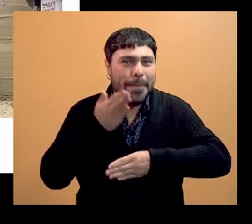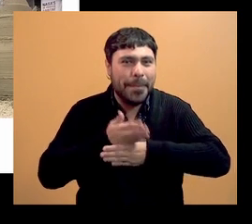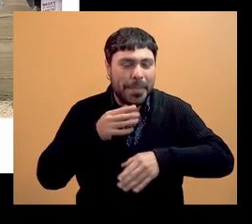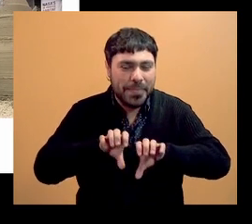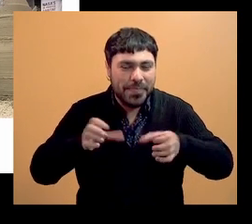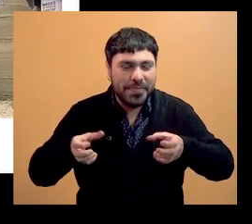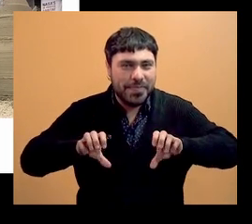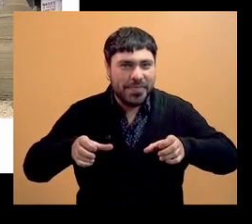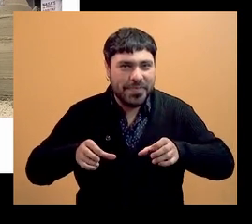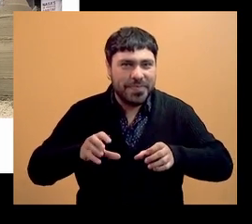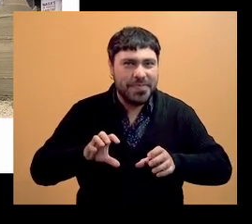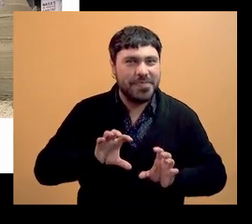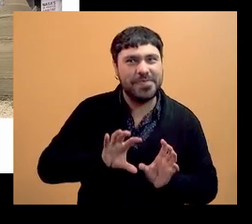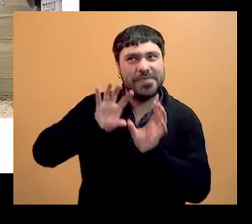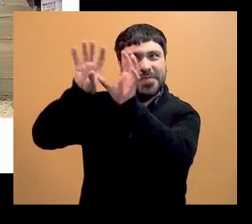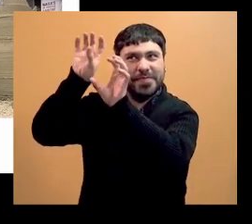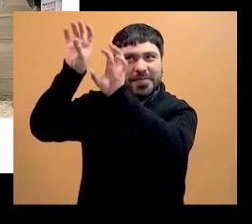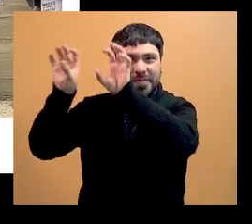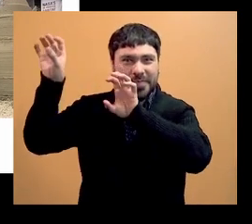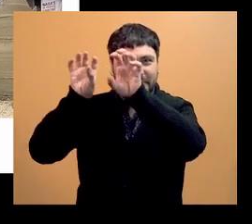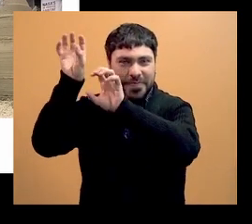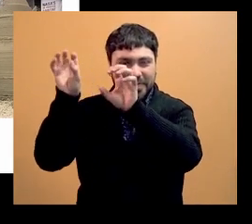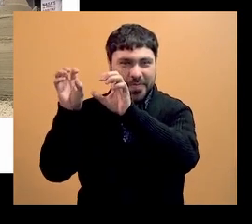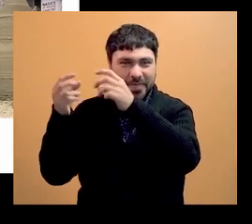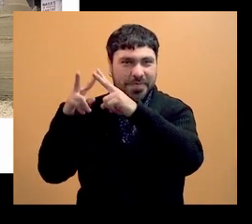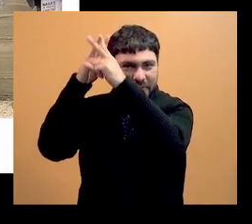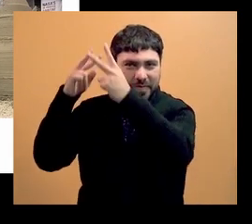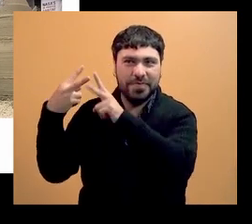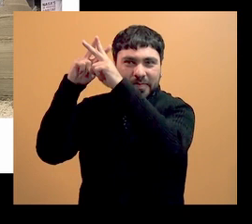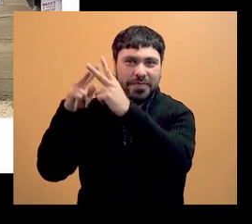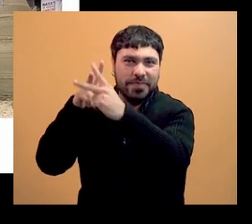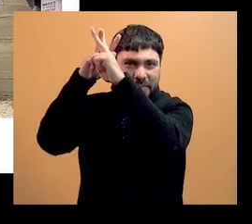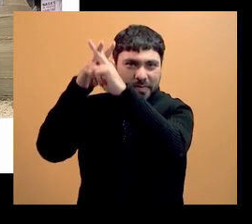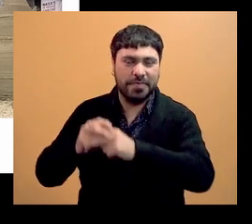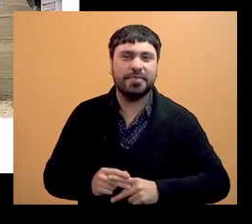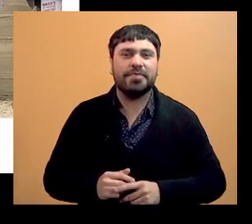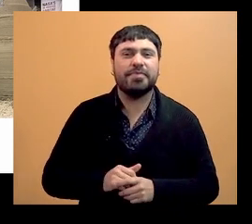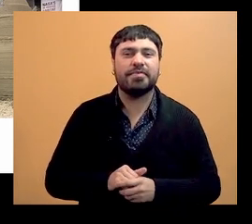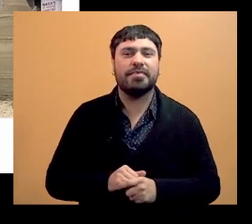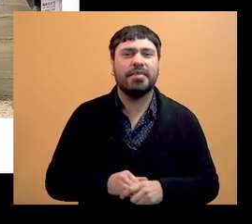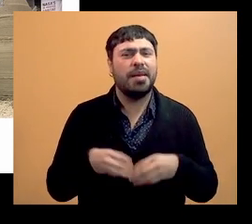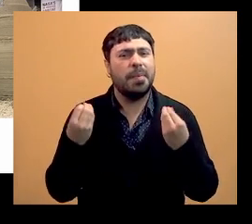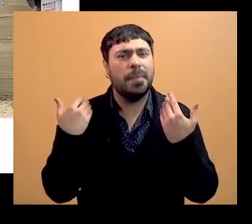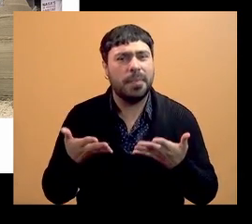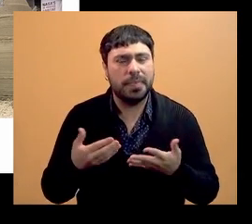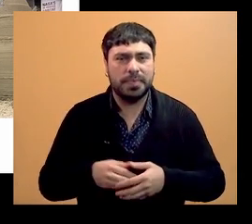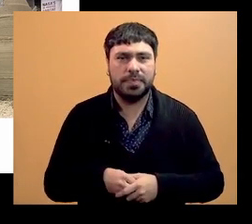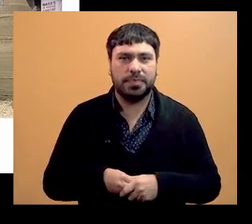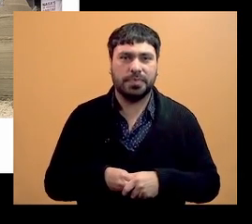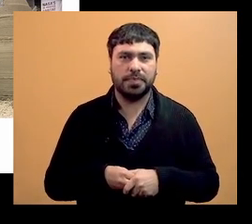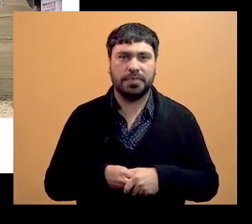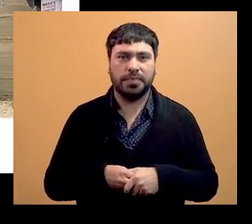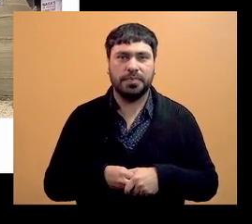que puedan producir un abanico mucho más amplio de partes y piezas. Para eso, hoy en día,